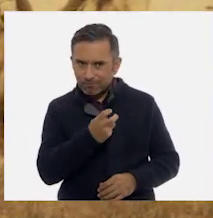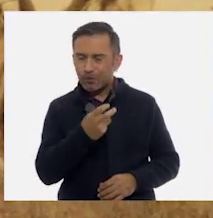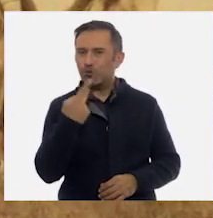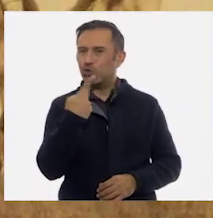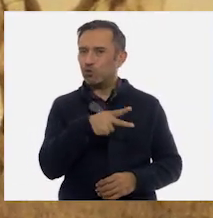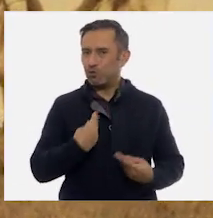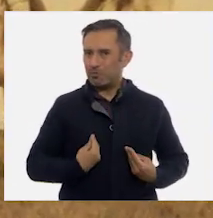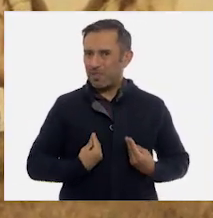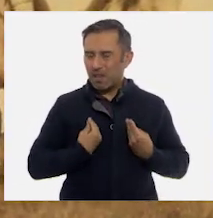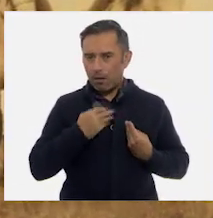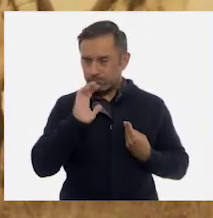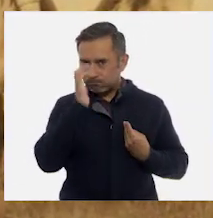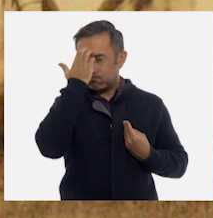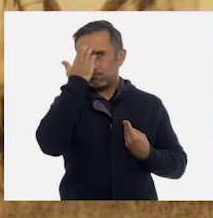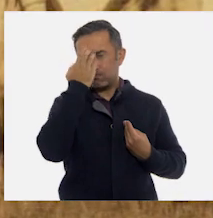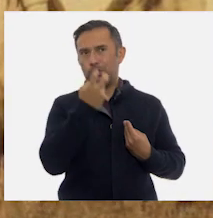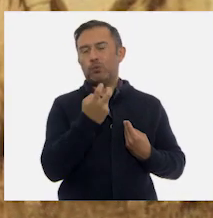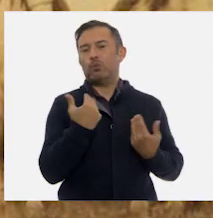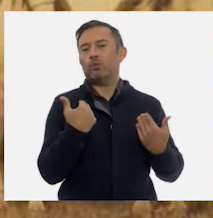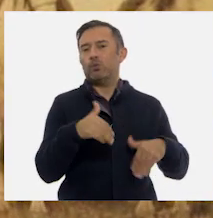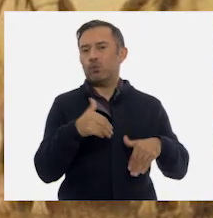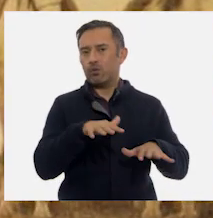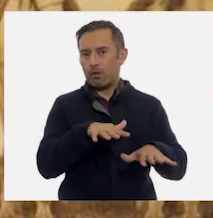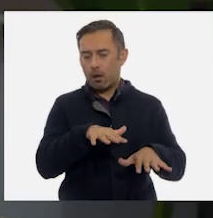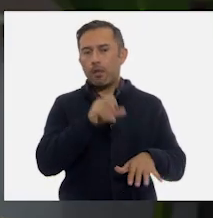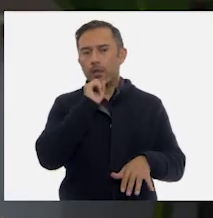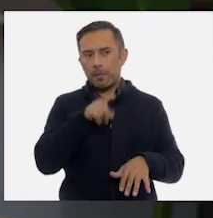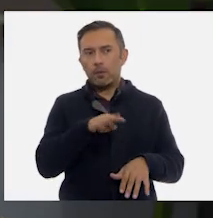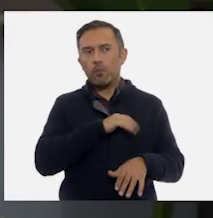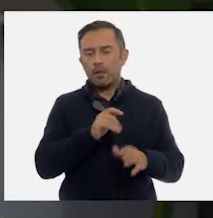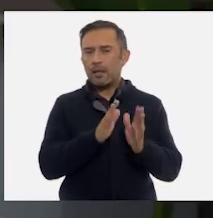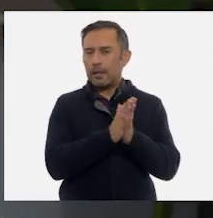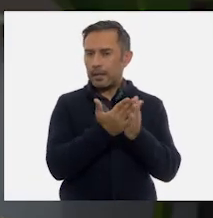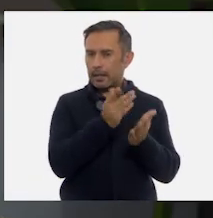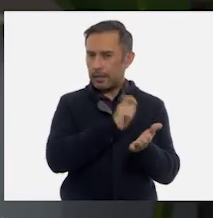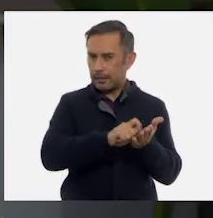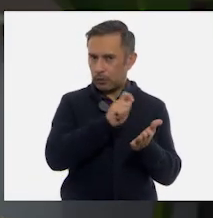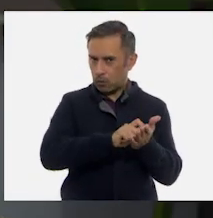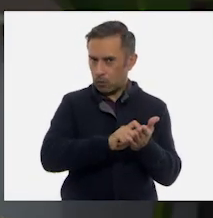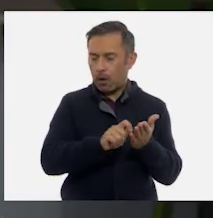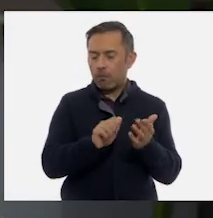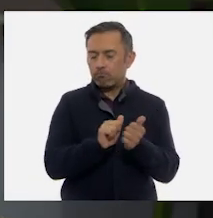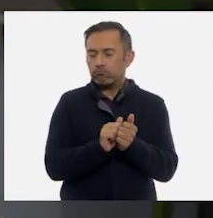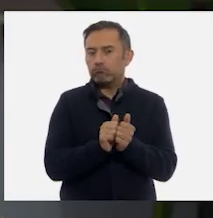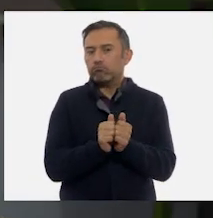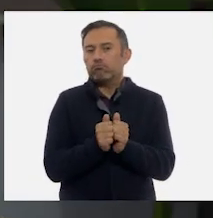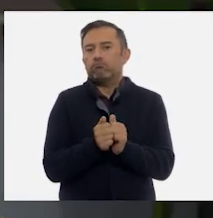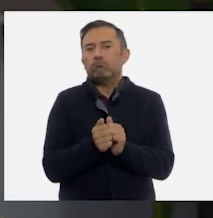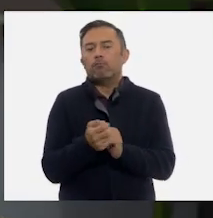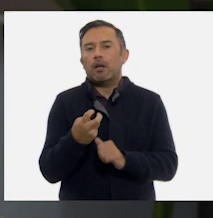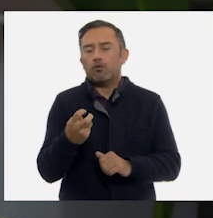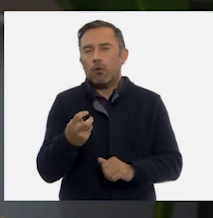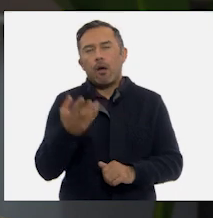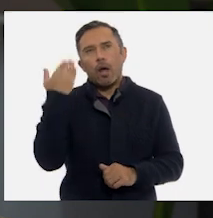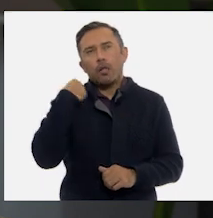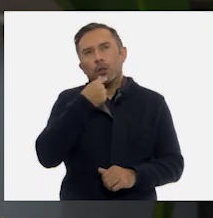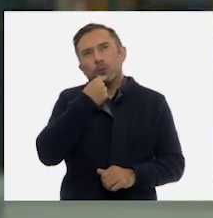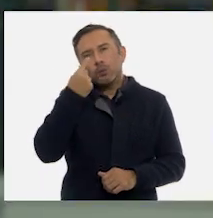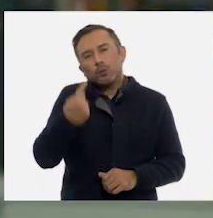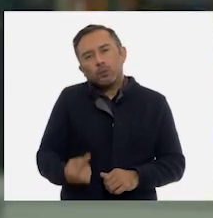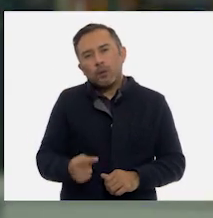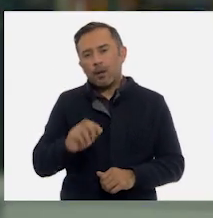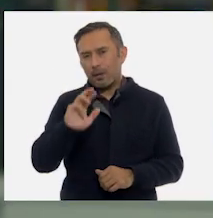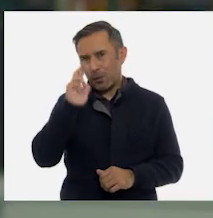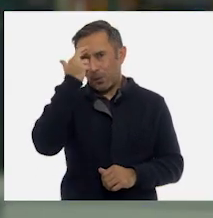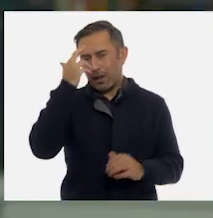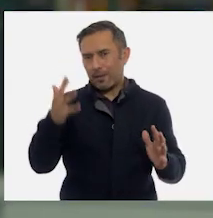vida, cómo ella pasa a través del tamiz literario y cómo aflora todo este recuerdo de infancia de la Guerra Cristera.